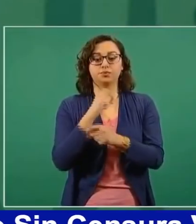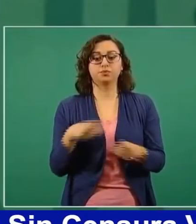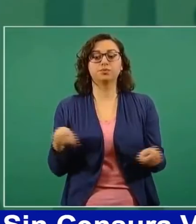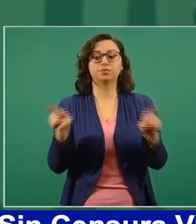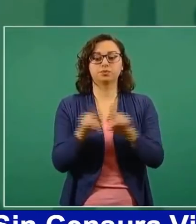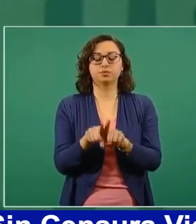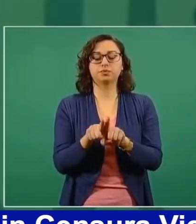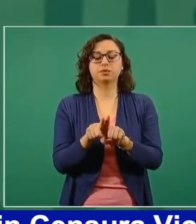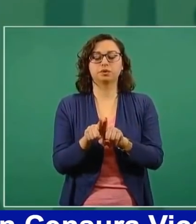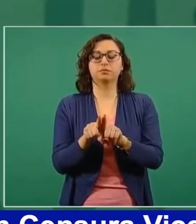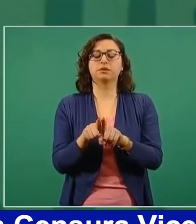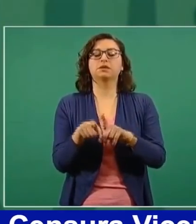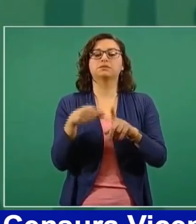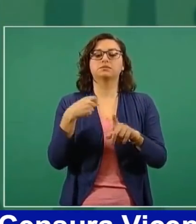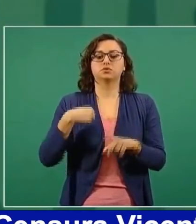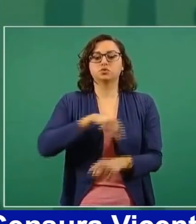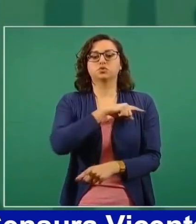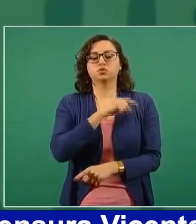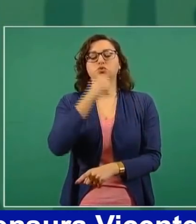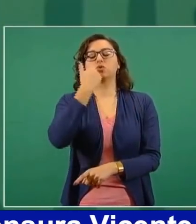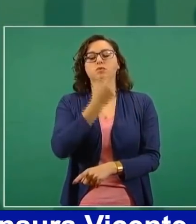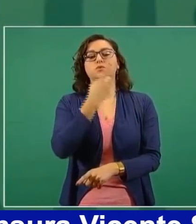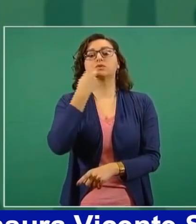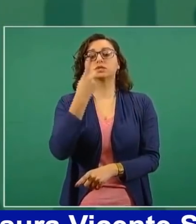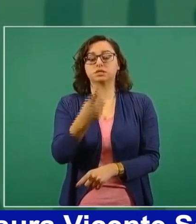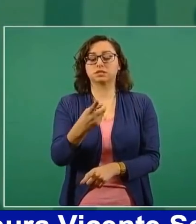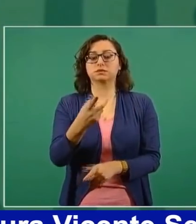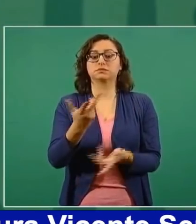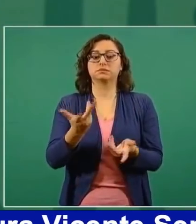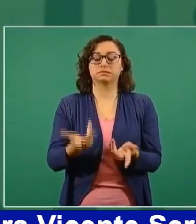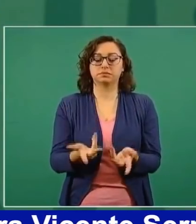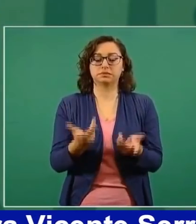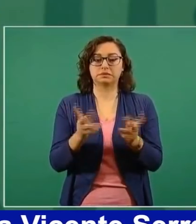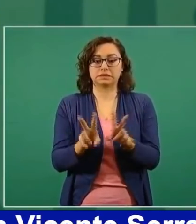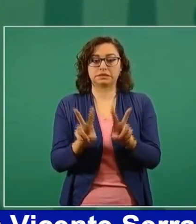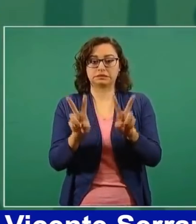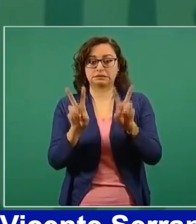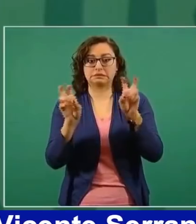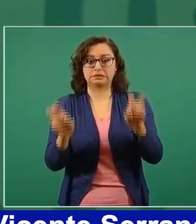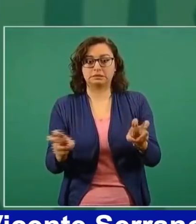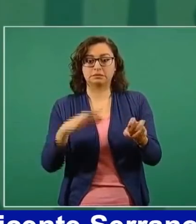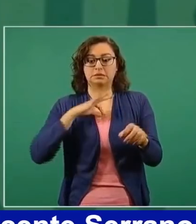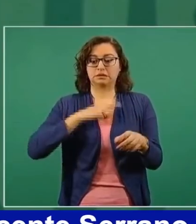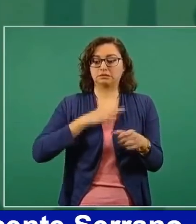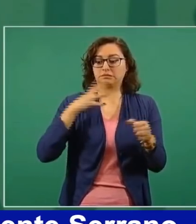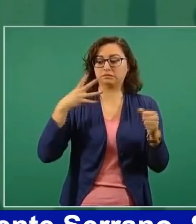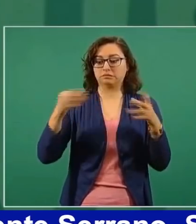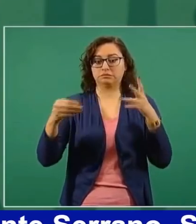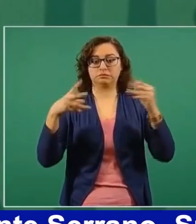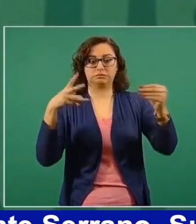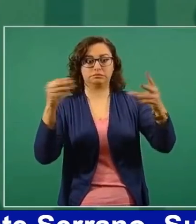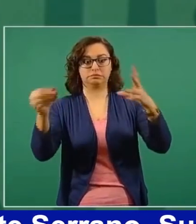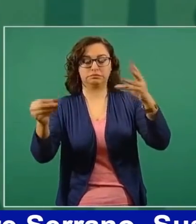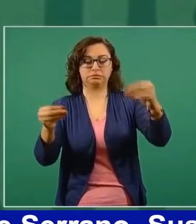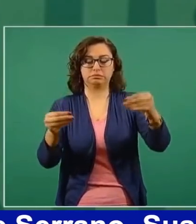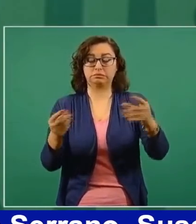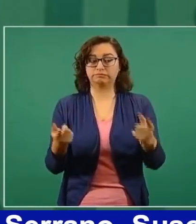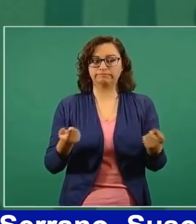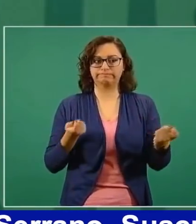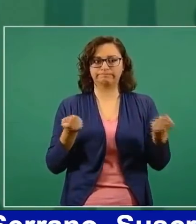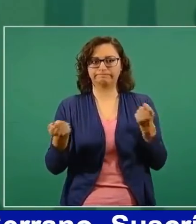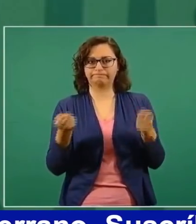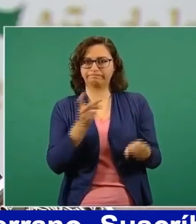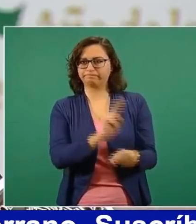decirles que seguimos sin bajar la guardia en la atención de la pandemia y del quehacer de